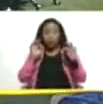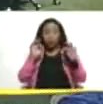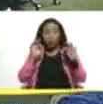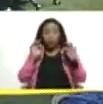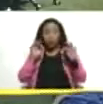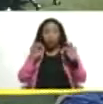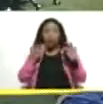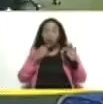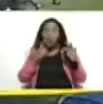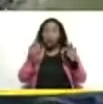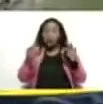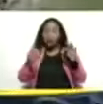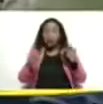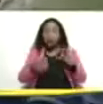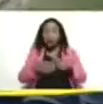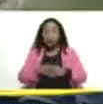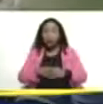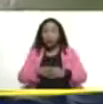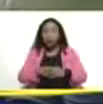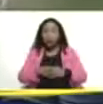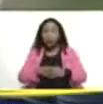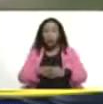Digo más.